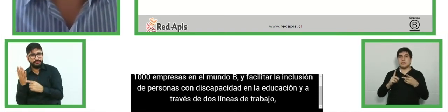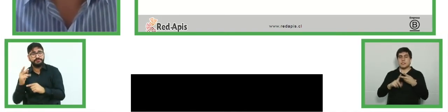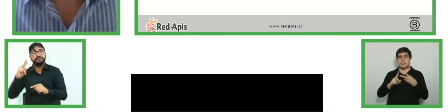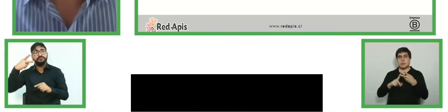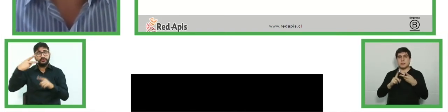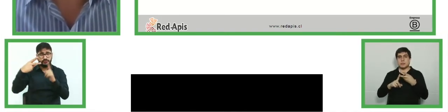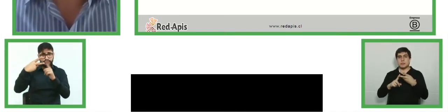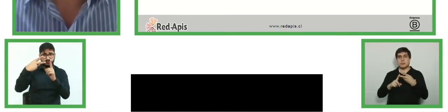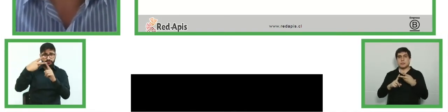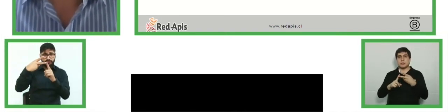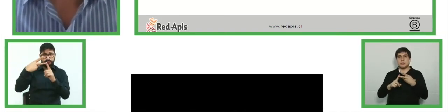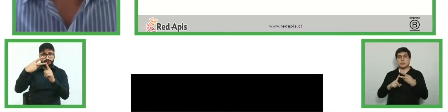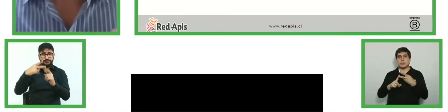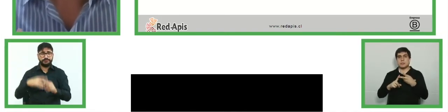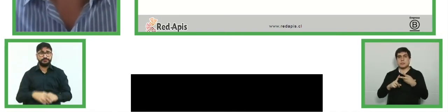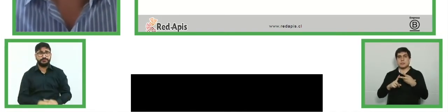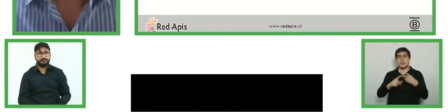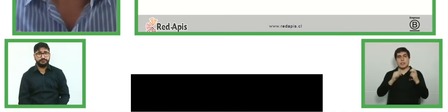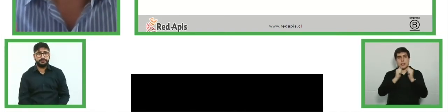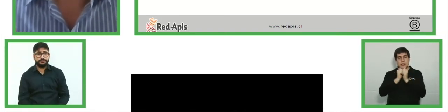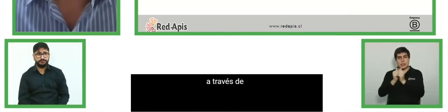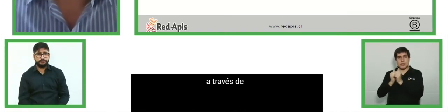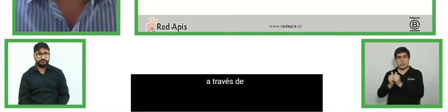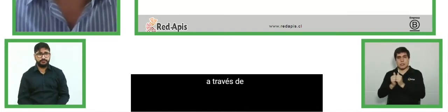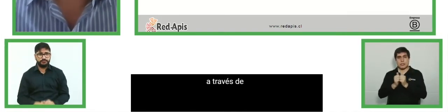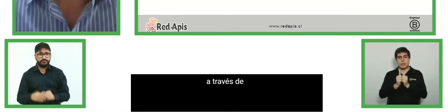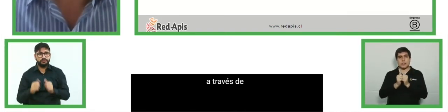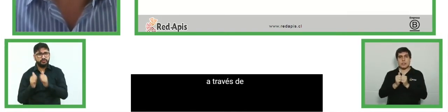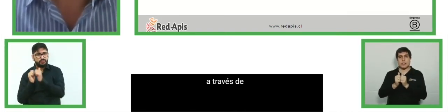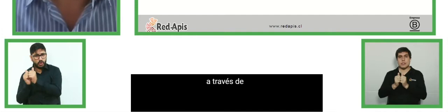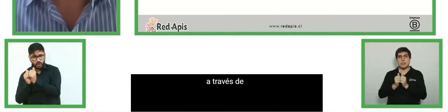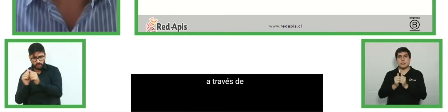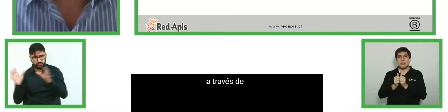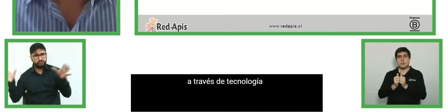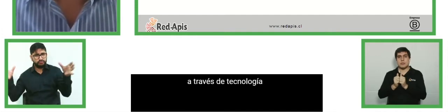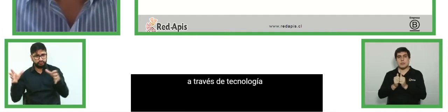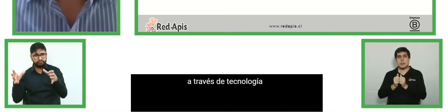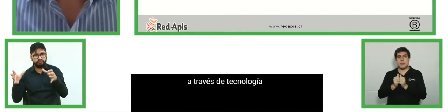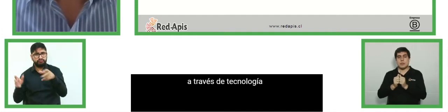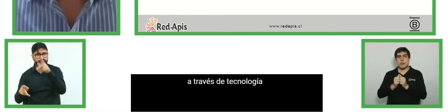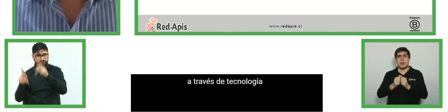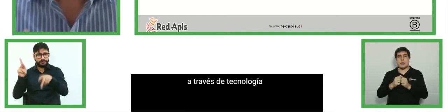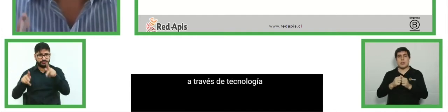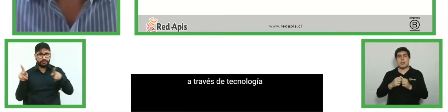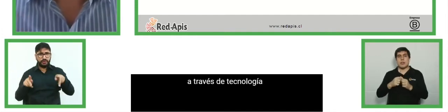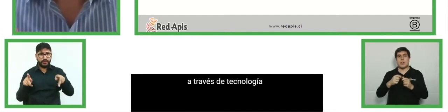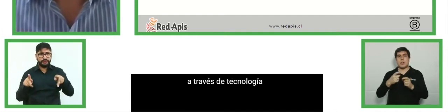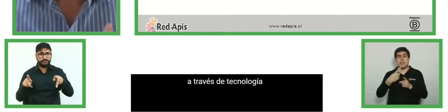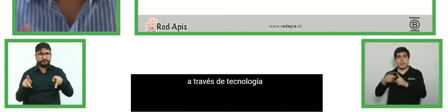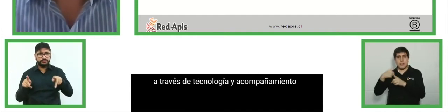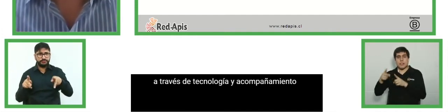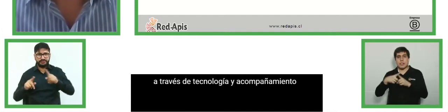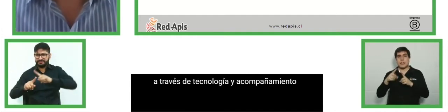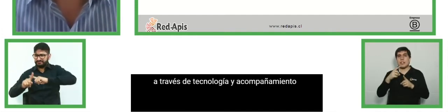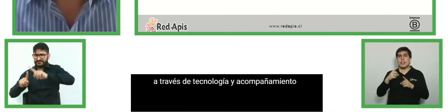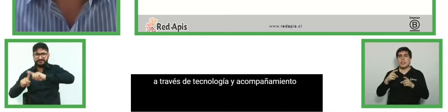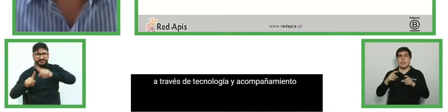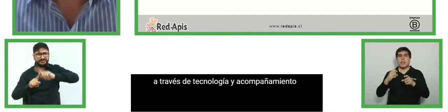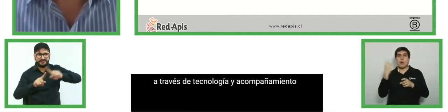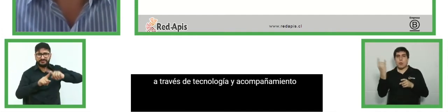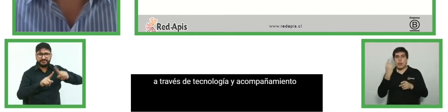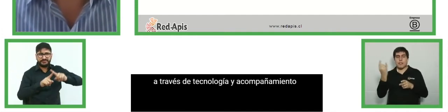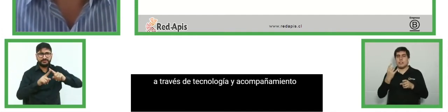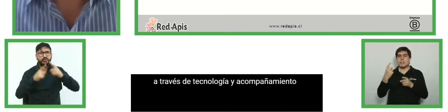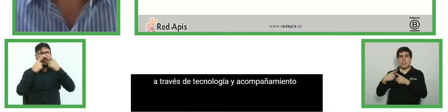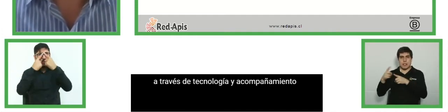acompañamiento y gestión de la diversidad y la inclusión con distintas instituciones. Nosotros partimos y empezamos esto porque